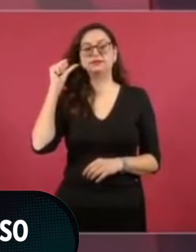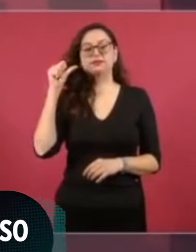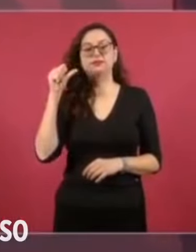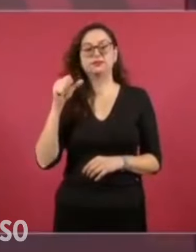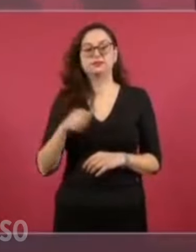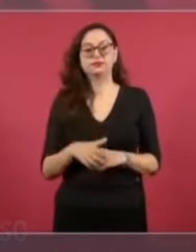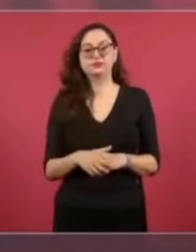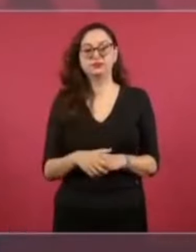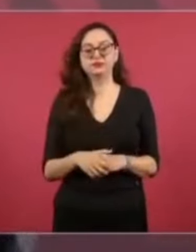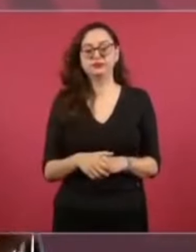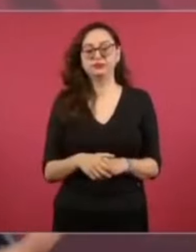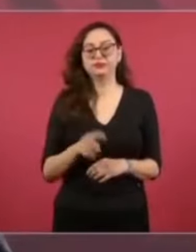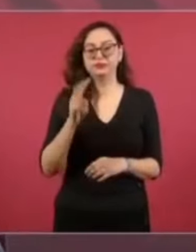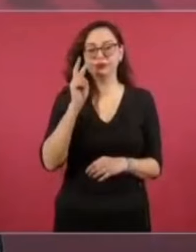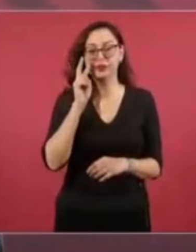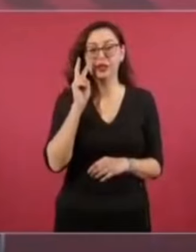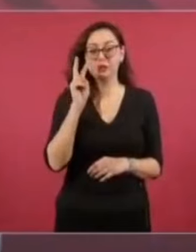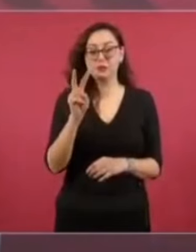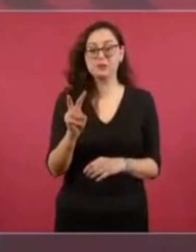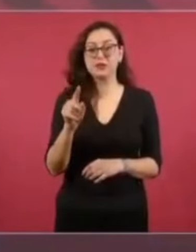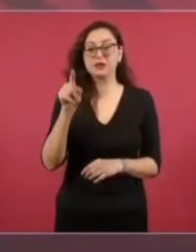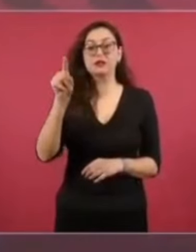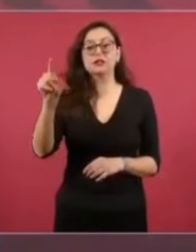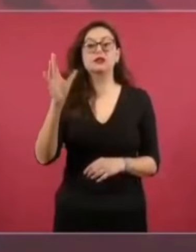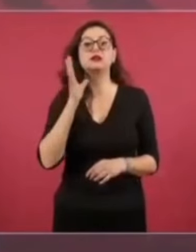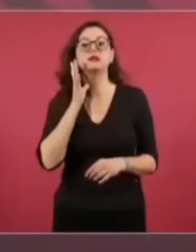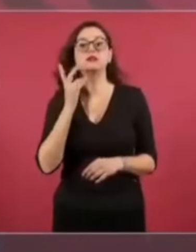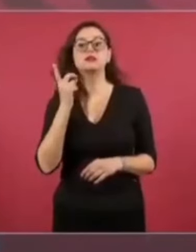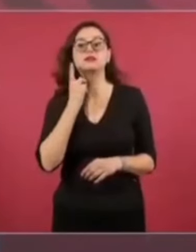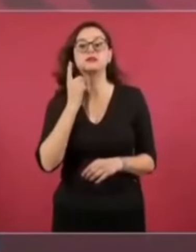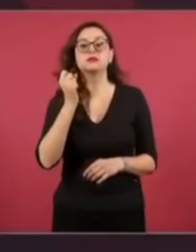está la asamblea en el Congreso,